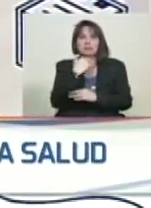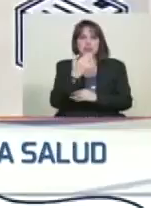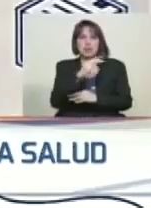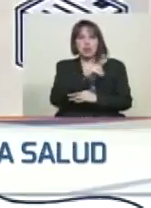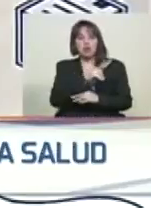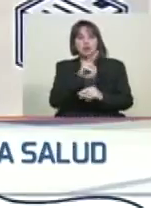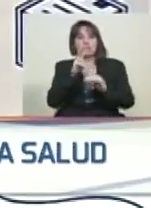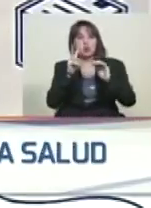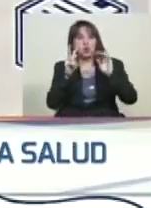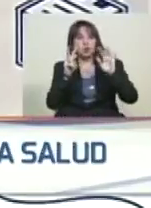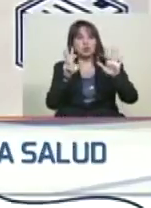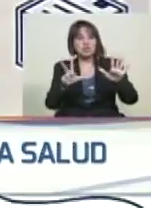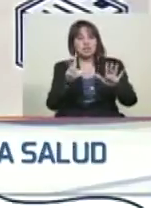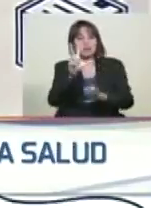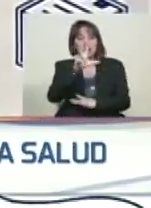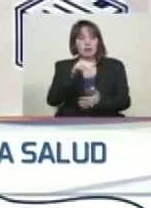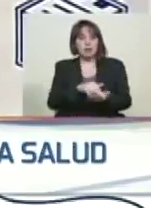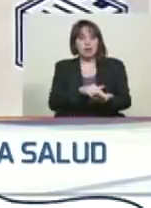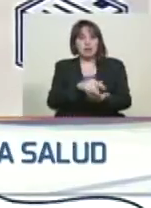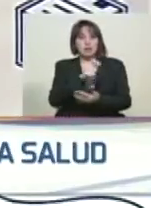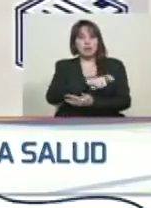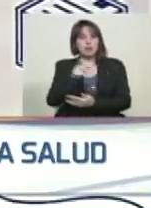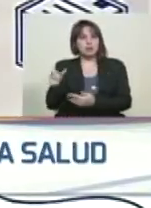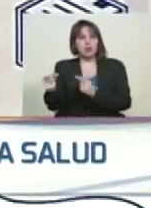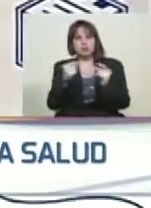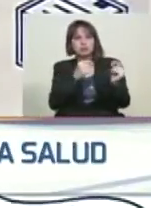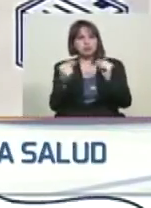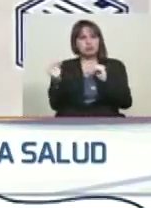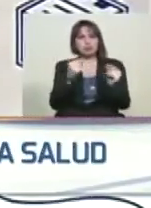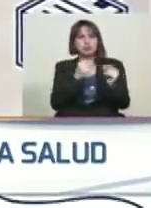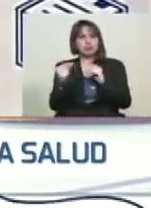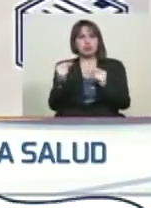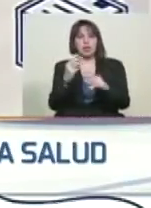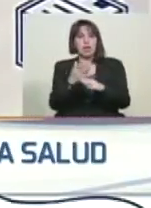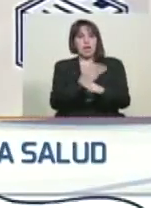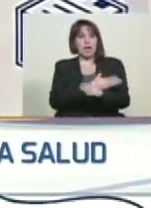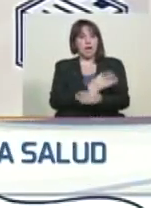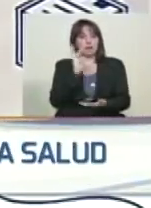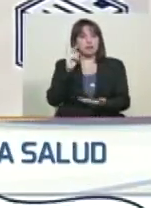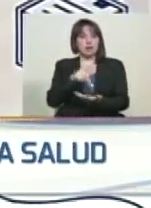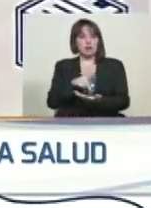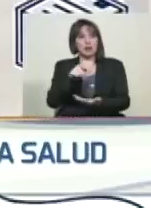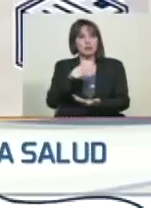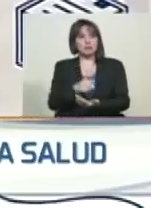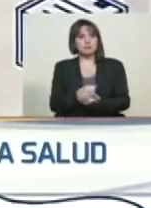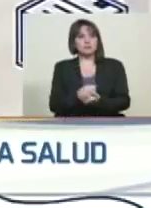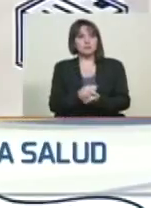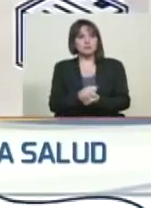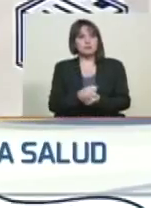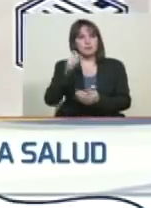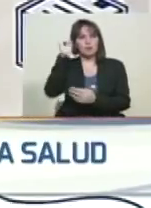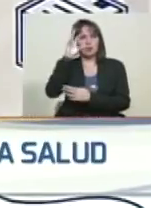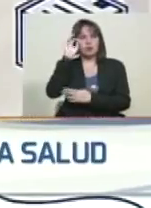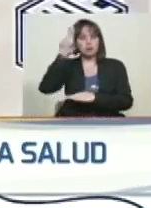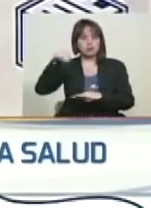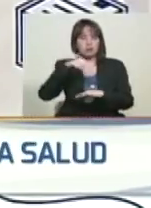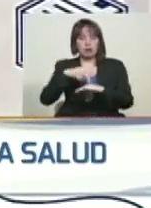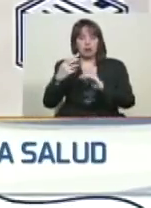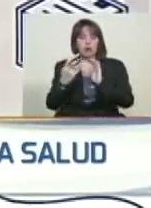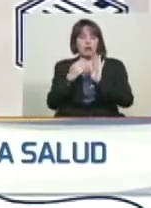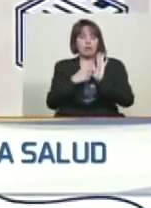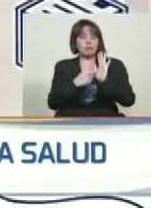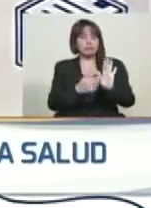283.000 personas que participaron en las discusiones antes de llegar a este congreso Congreso Nacional. Es un ejemplo real de